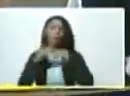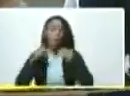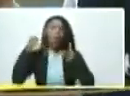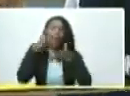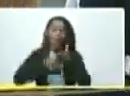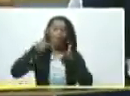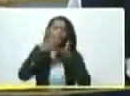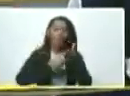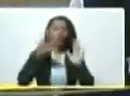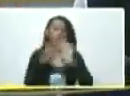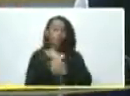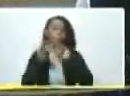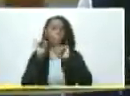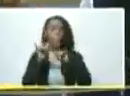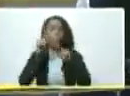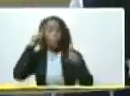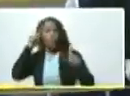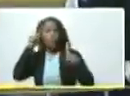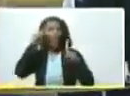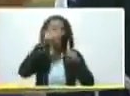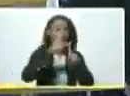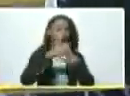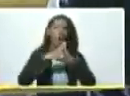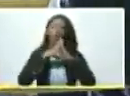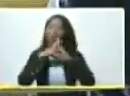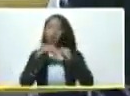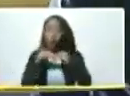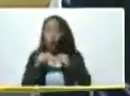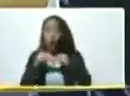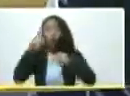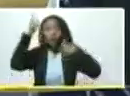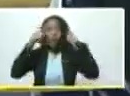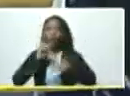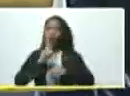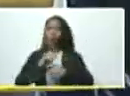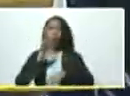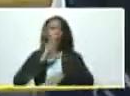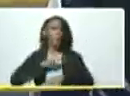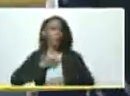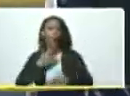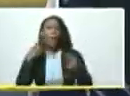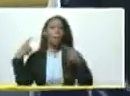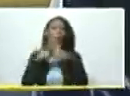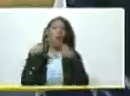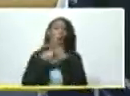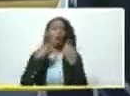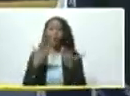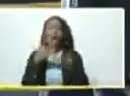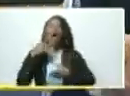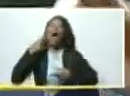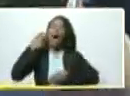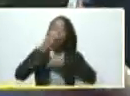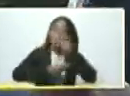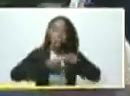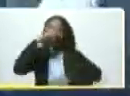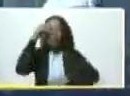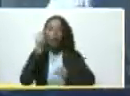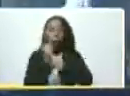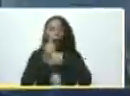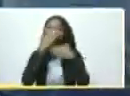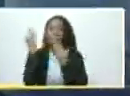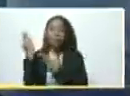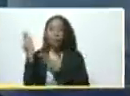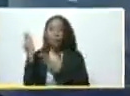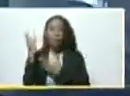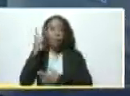sobre un mismo rumbo. Si todos somos netamente chavistas, no tenemos por qué pelear. Tenemos que hacer el trabajo. Más nada. Ahí está. Brenda